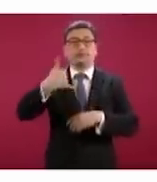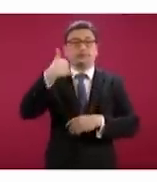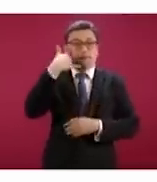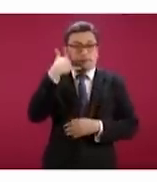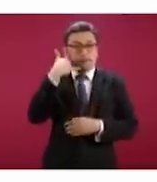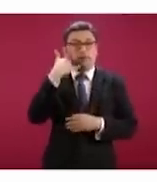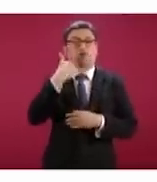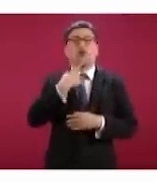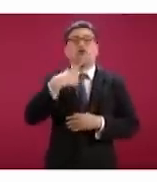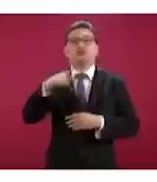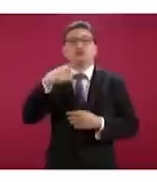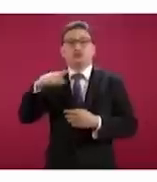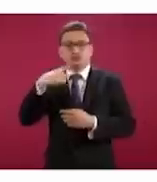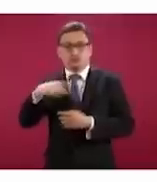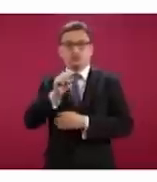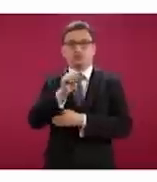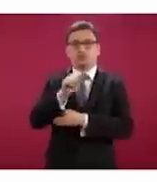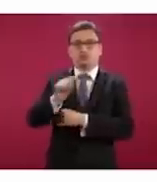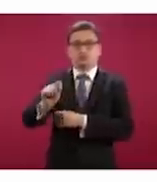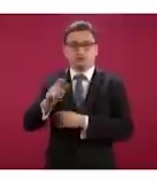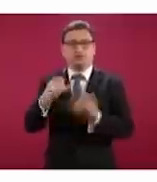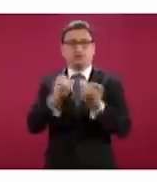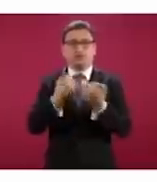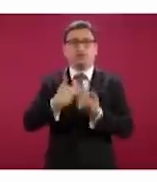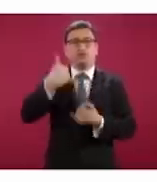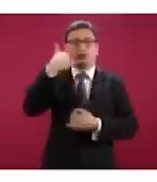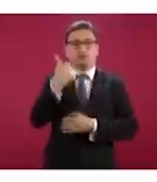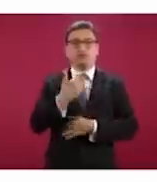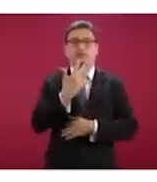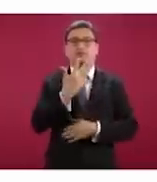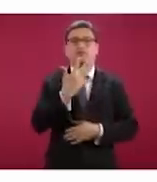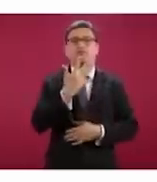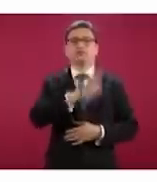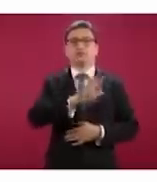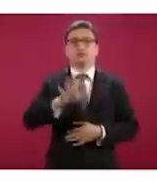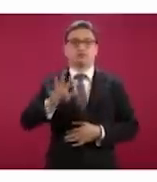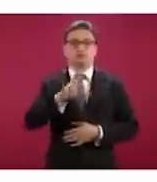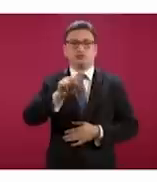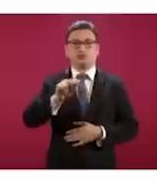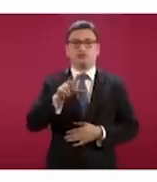y quejas de denuncia SAT, que es el teléfono